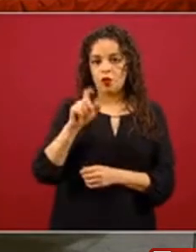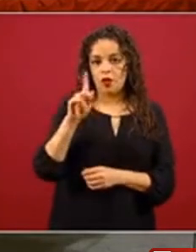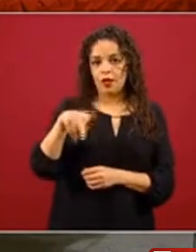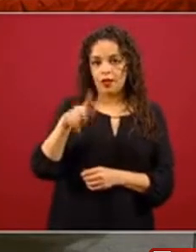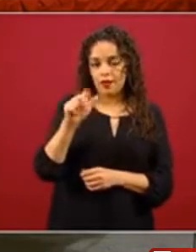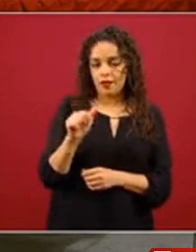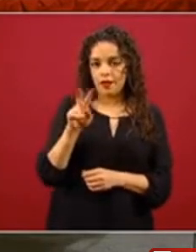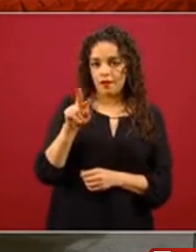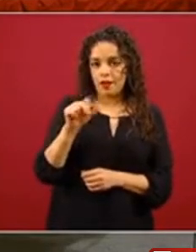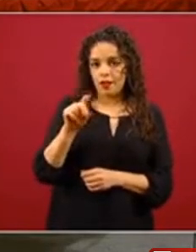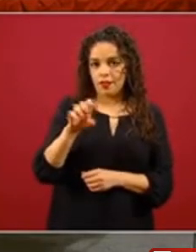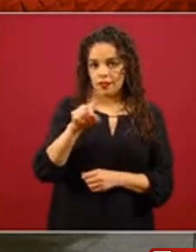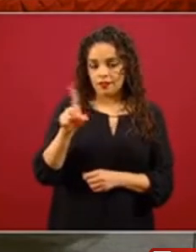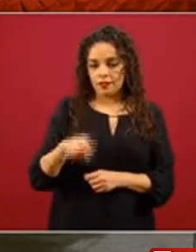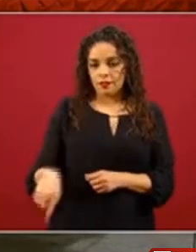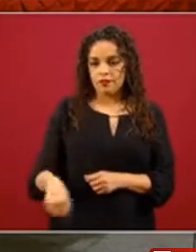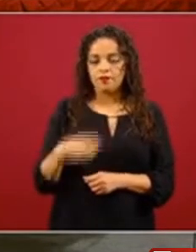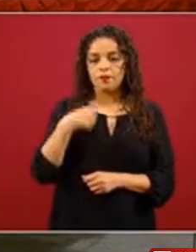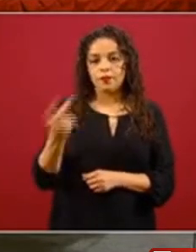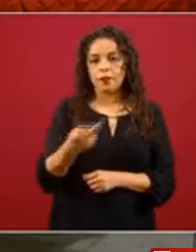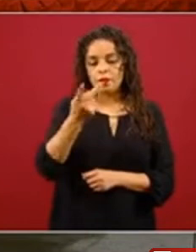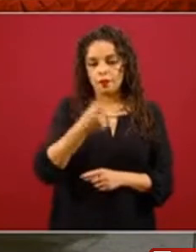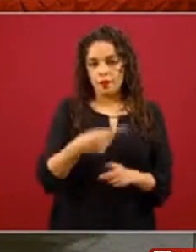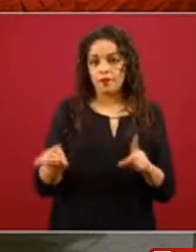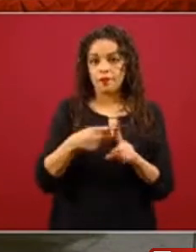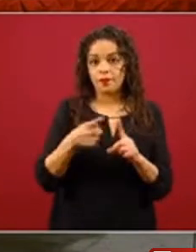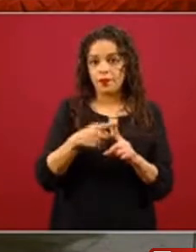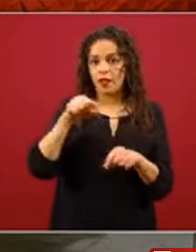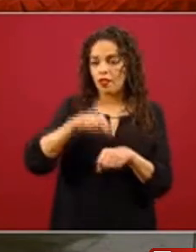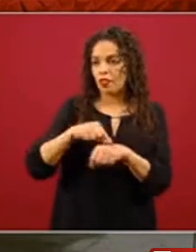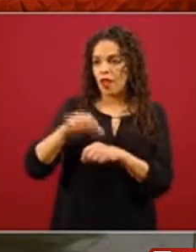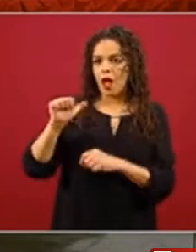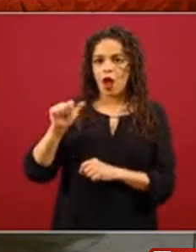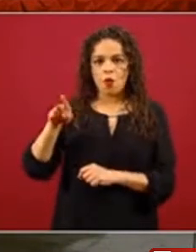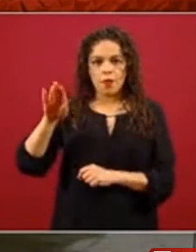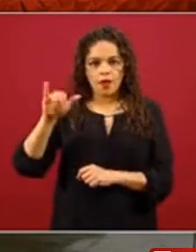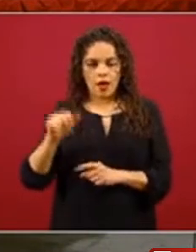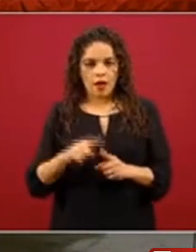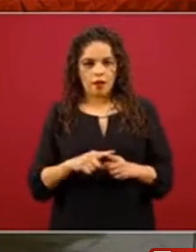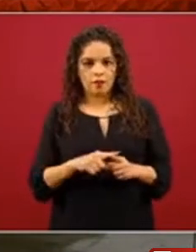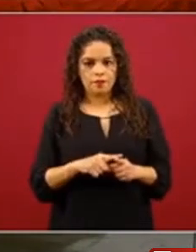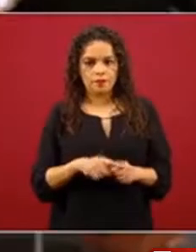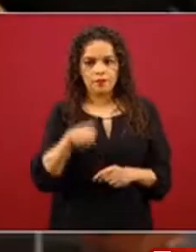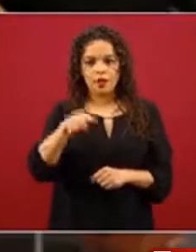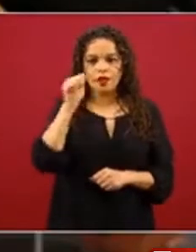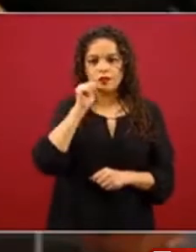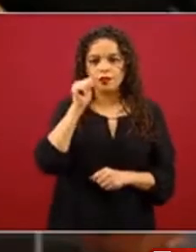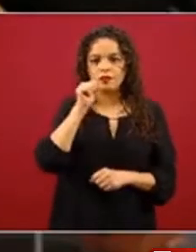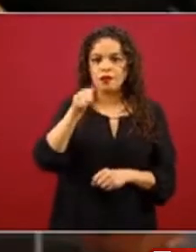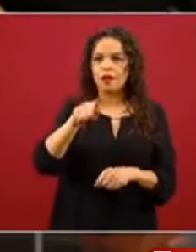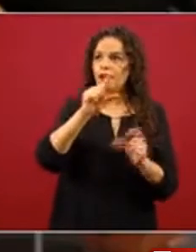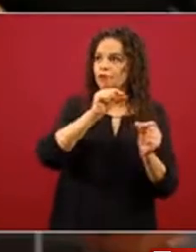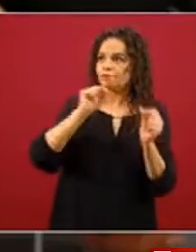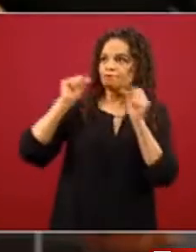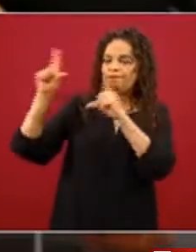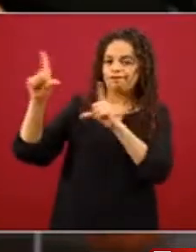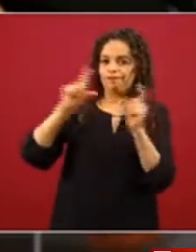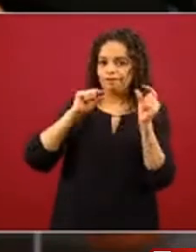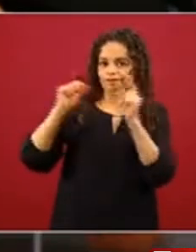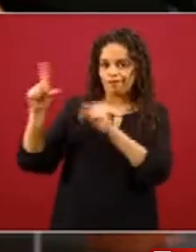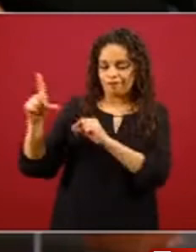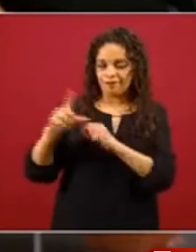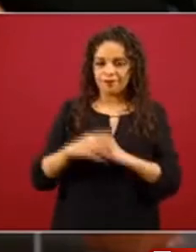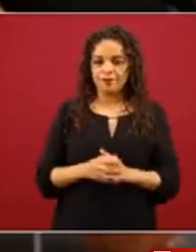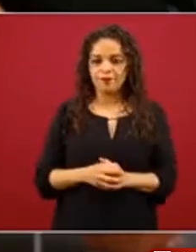La primera es para el doctor Alomía. En la presentación que siempre nos entrega,